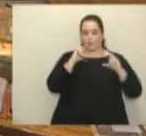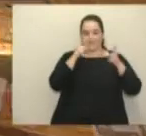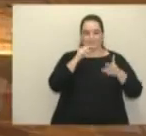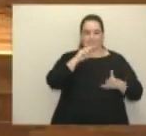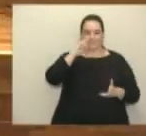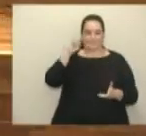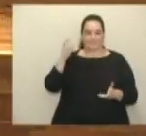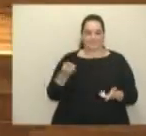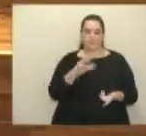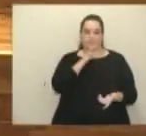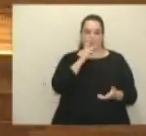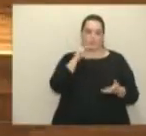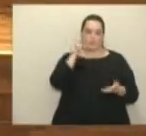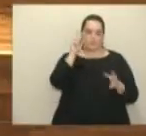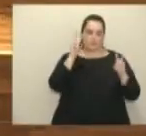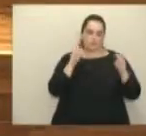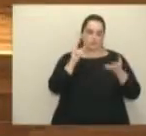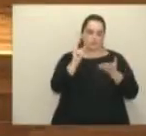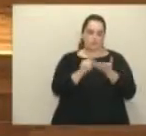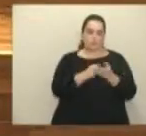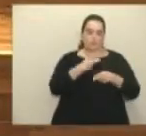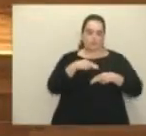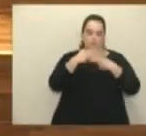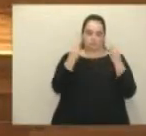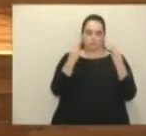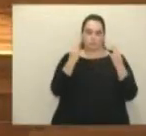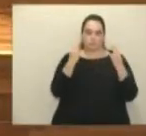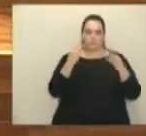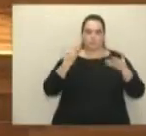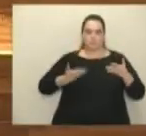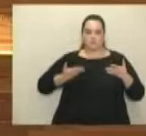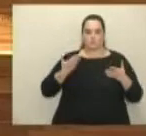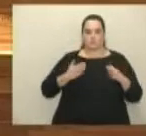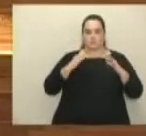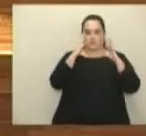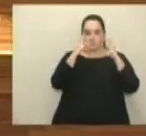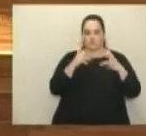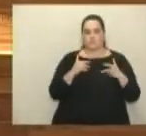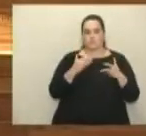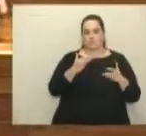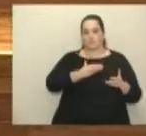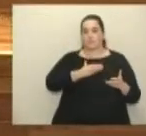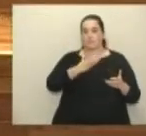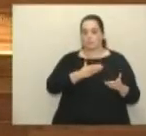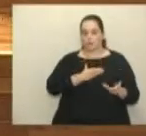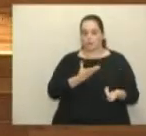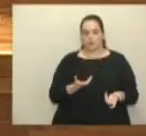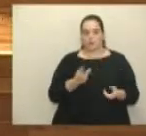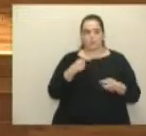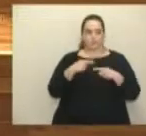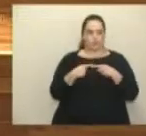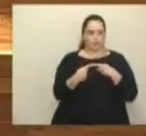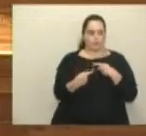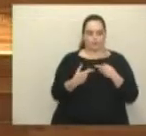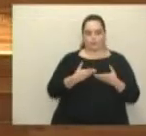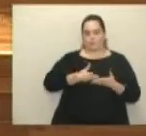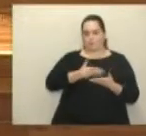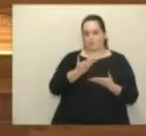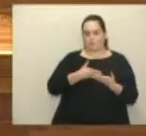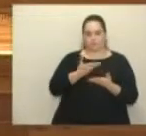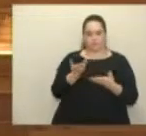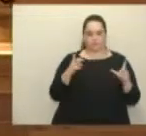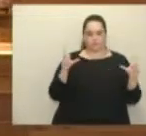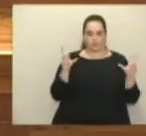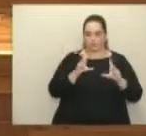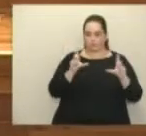procesos de contratación en las administraciones públicas, fundamentalmente las administraciones locales, y que están todos los días en los medios de comunicación. Lo cierto